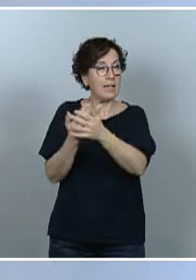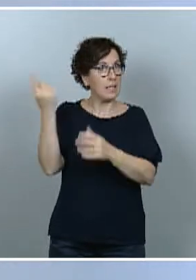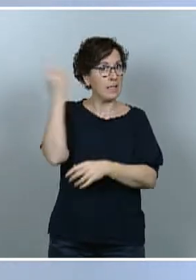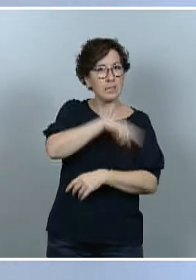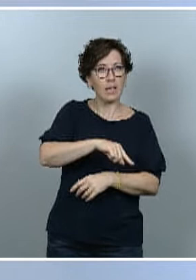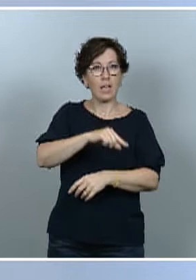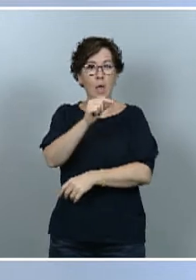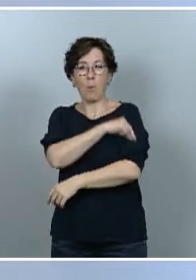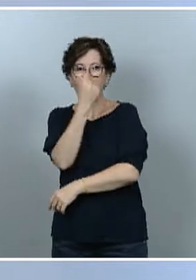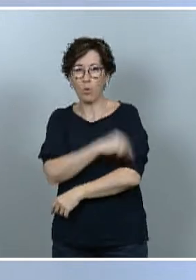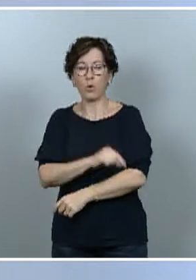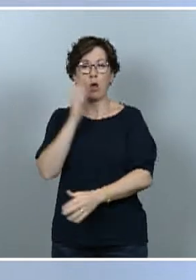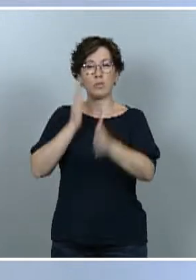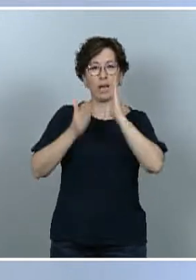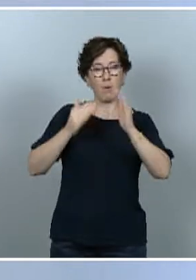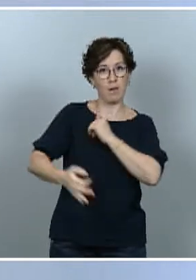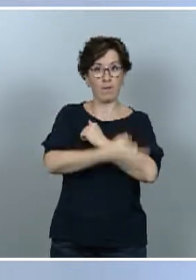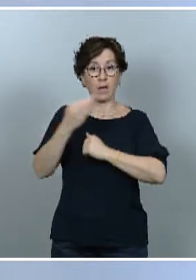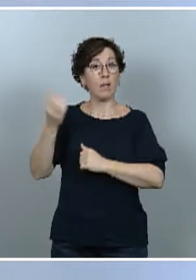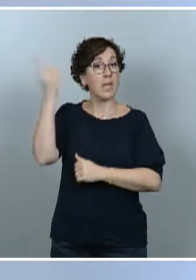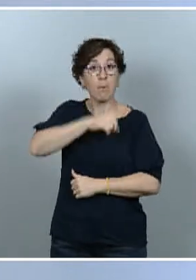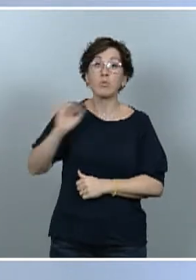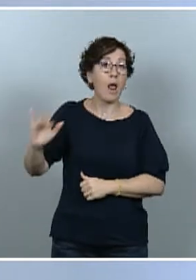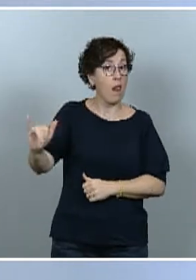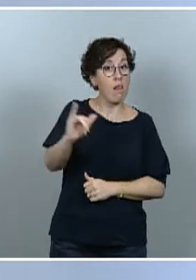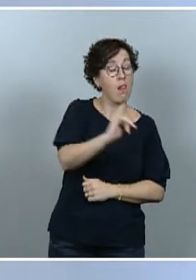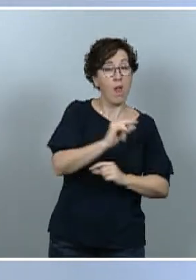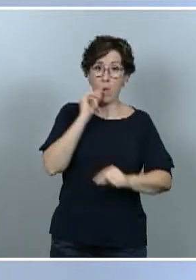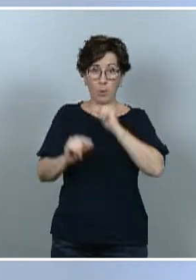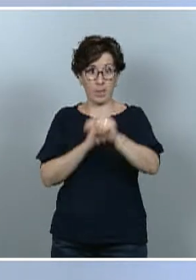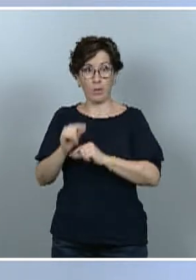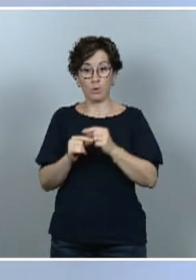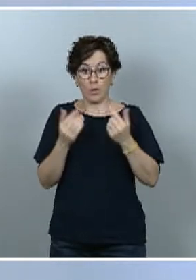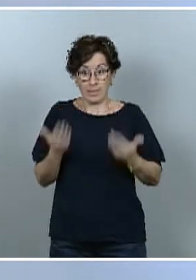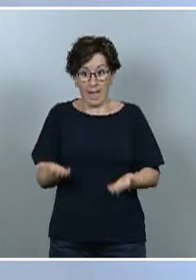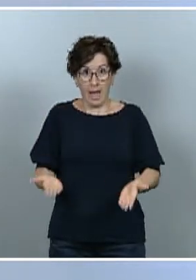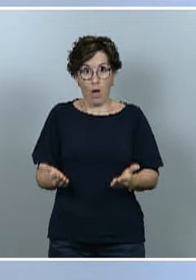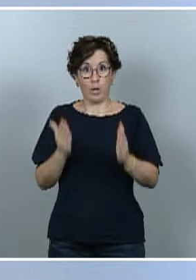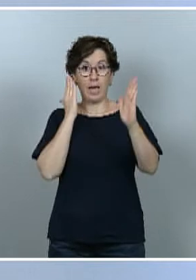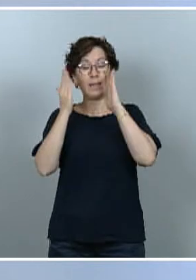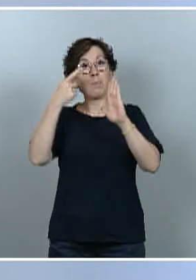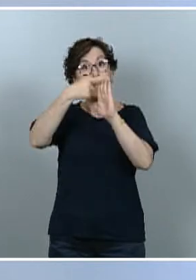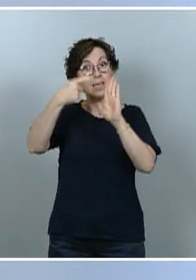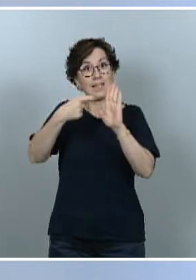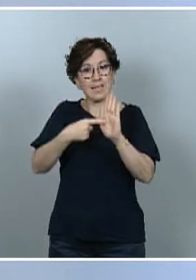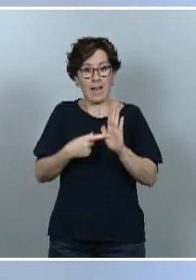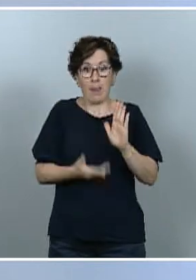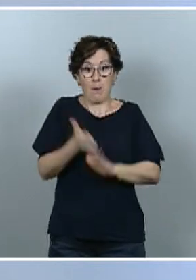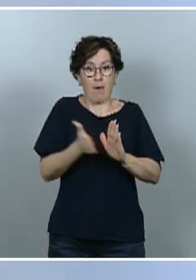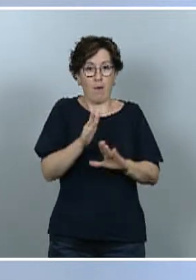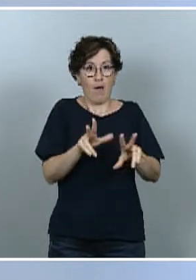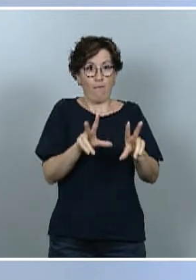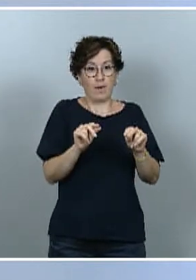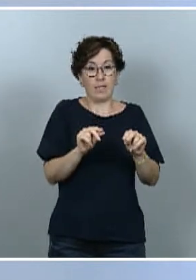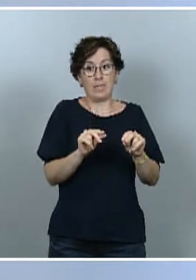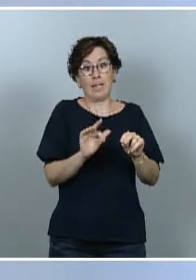eficiente contra el mismo. Pues en esta final de la segunda etapa de desescalada y inicio de la etapa de nueva